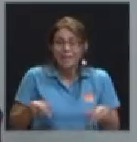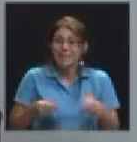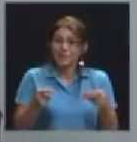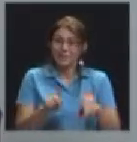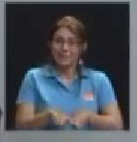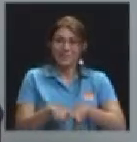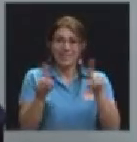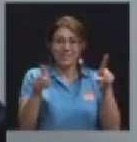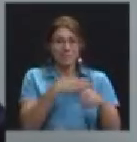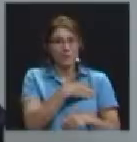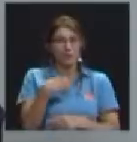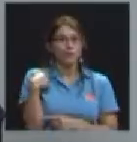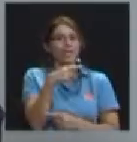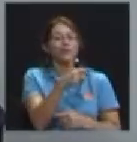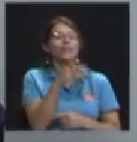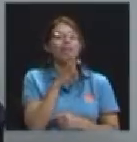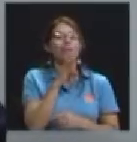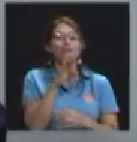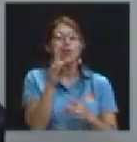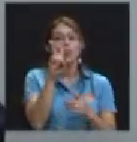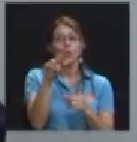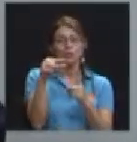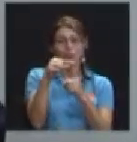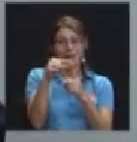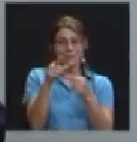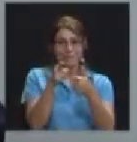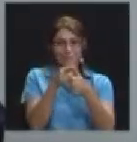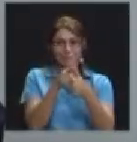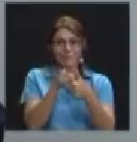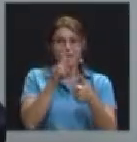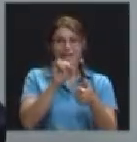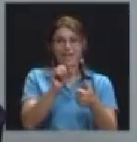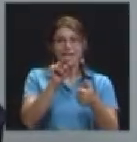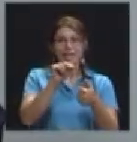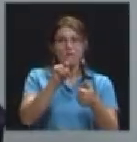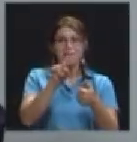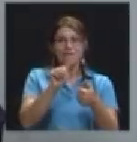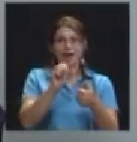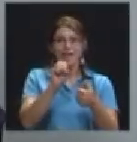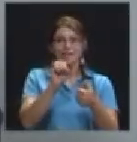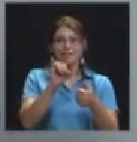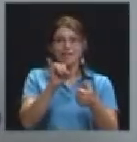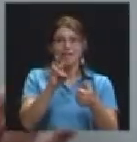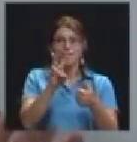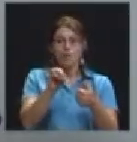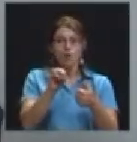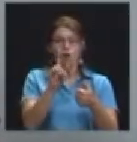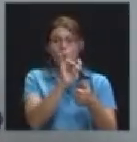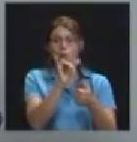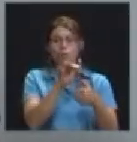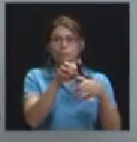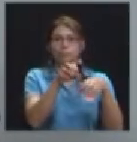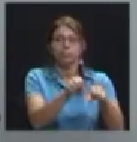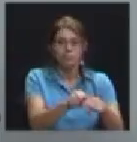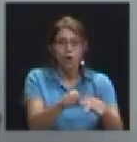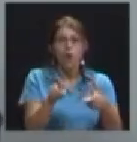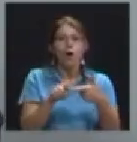palabras, los dos términos, invasivo y ¿qué es lo que no se les pregunta? Casi que